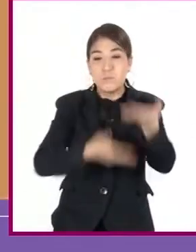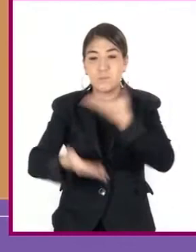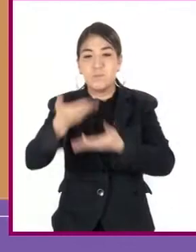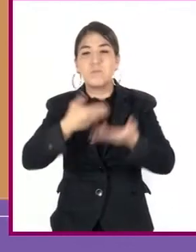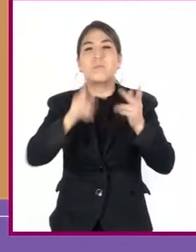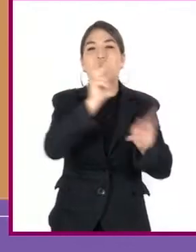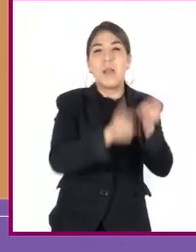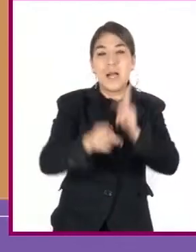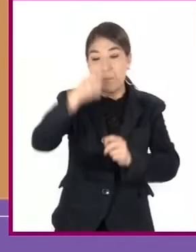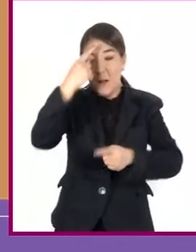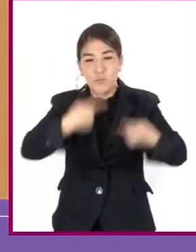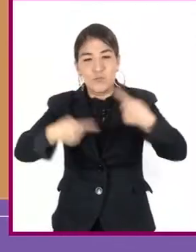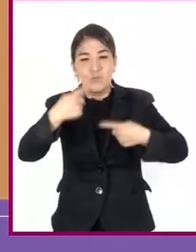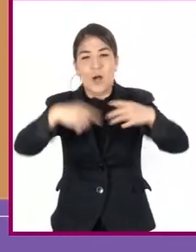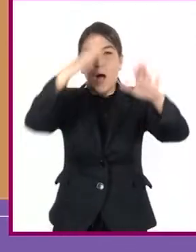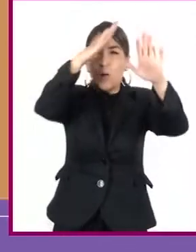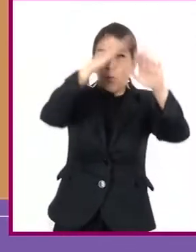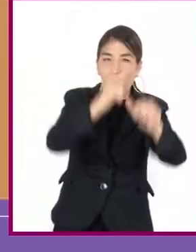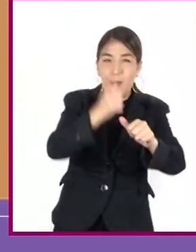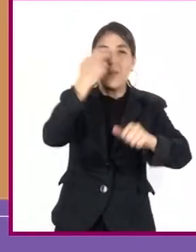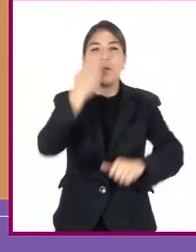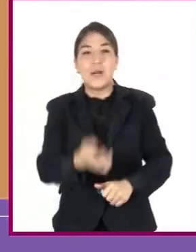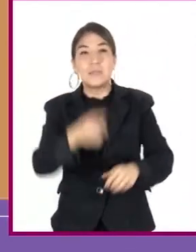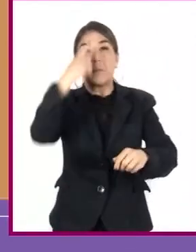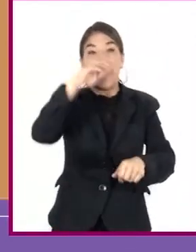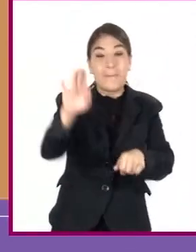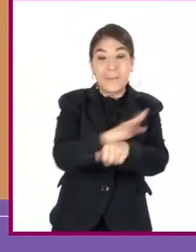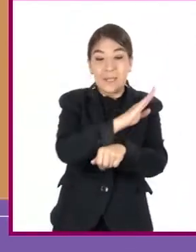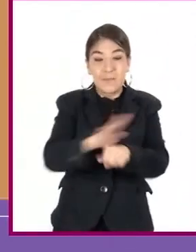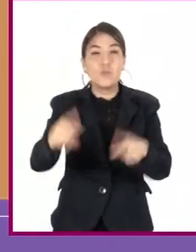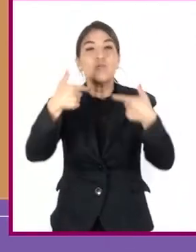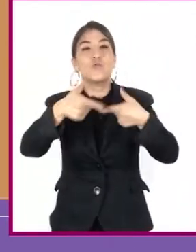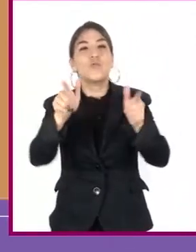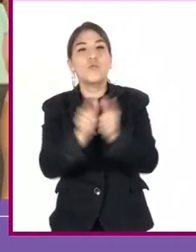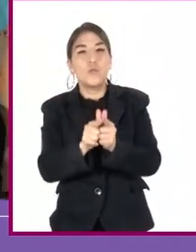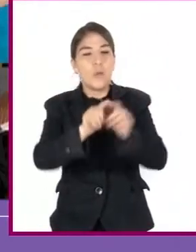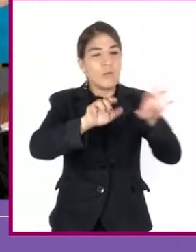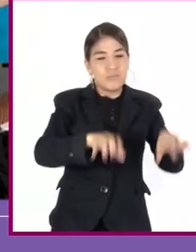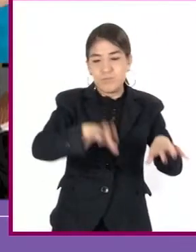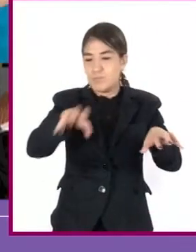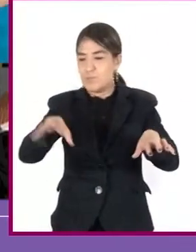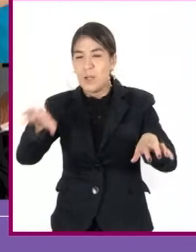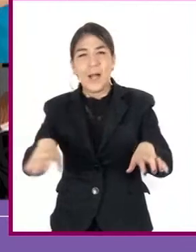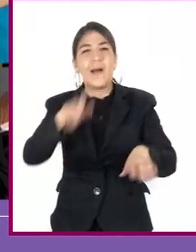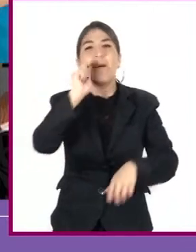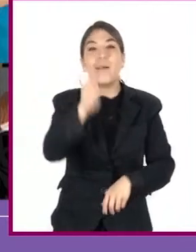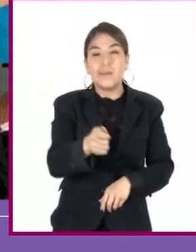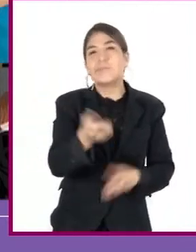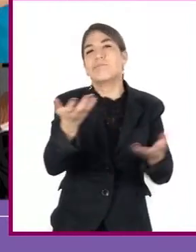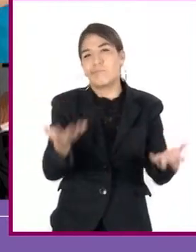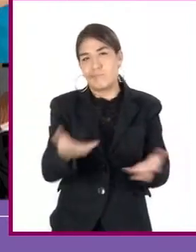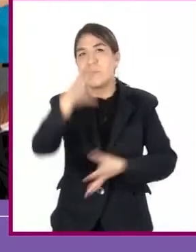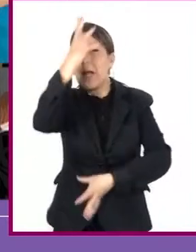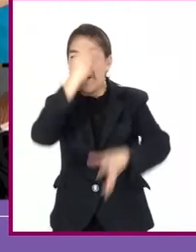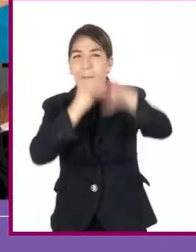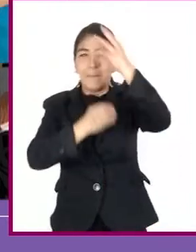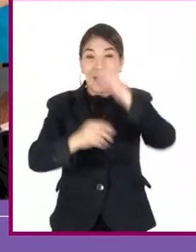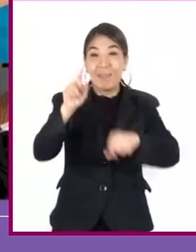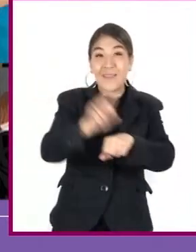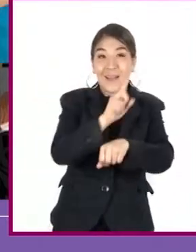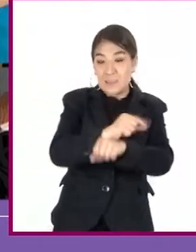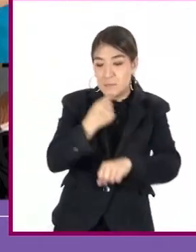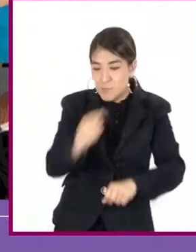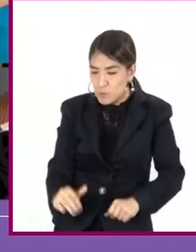y tomar parte de las decisiones que benefician a un grupo u otro es parte del aprendizaje que nos lleva a desarrollarnos